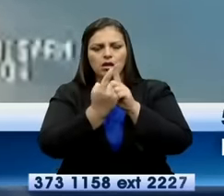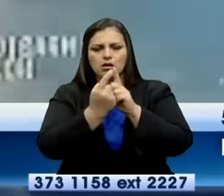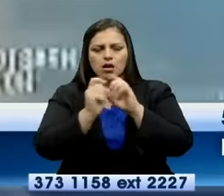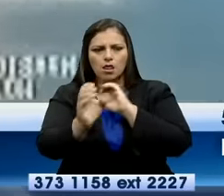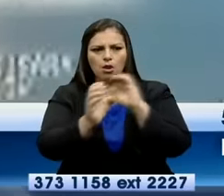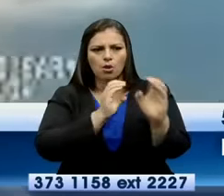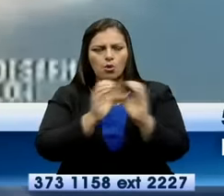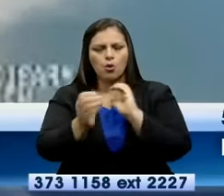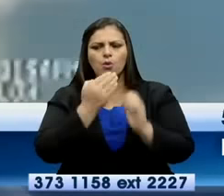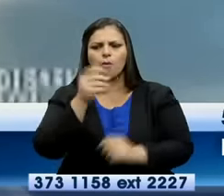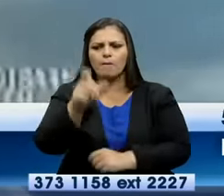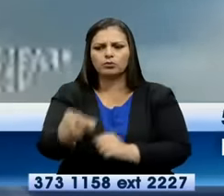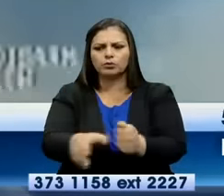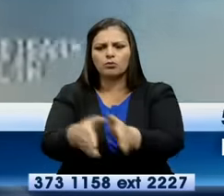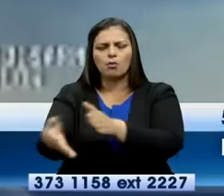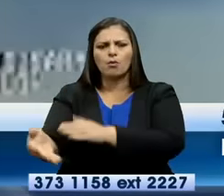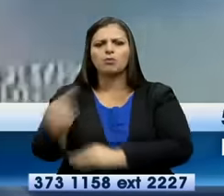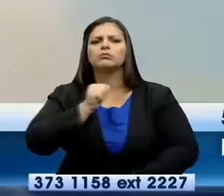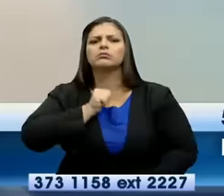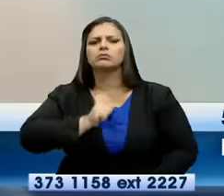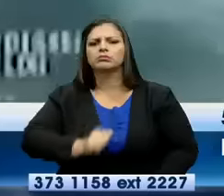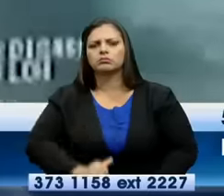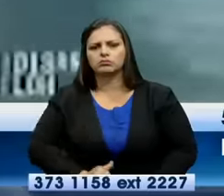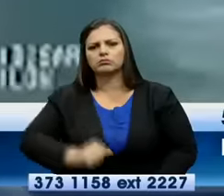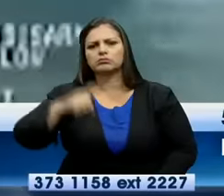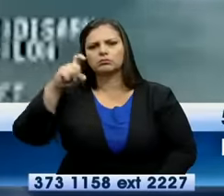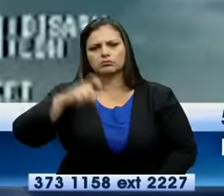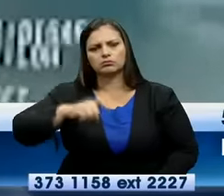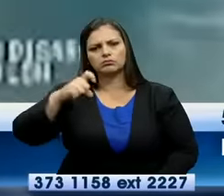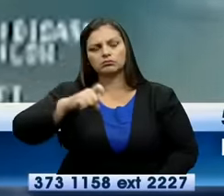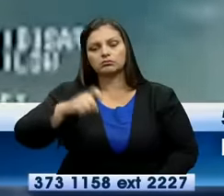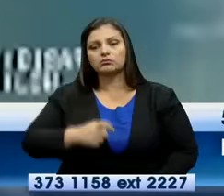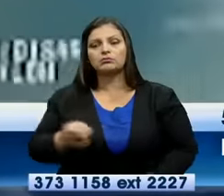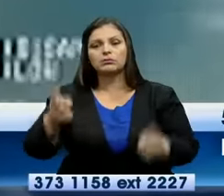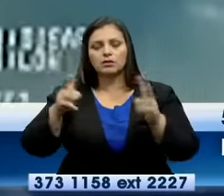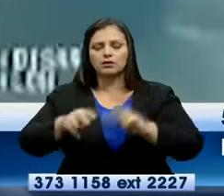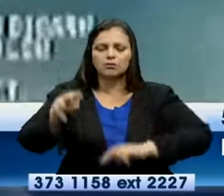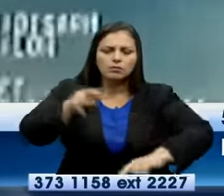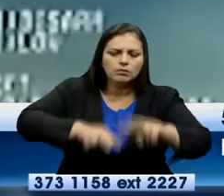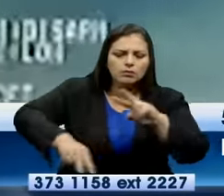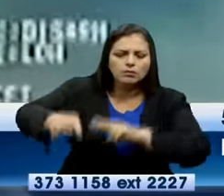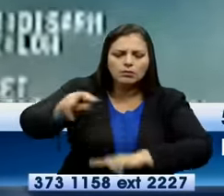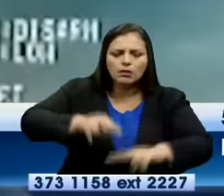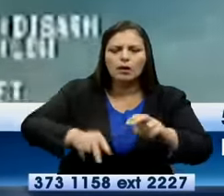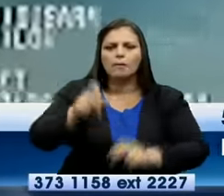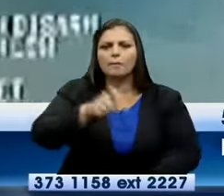las autopsias respectivas, pero además para el reconocimiento médico de las